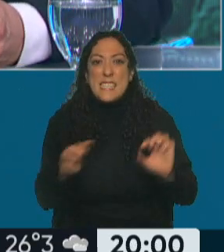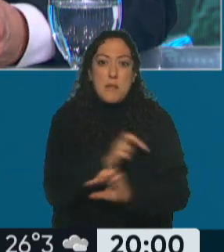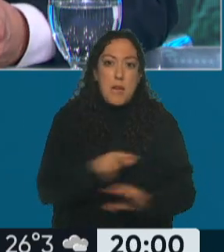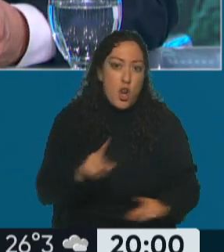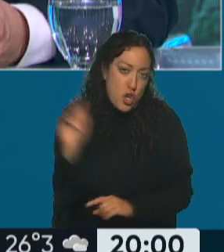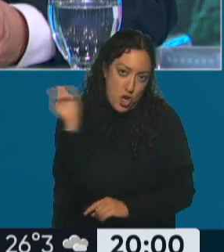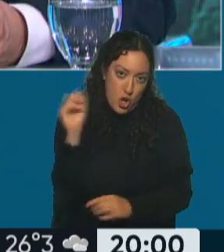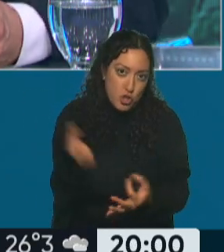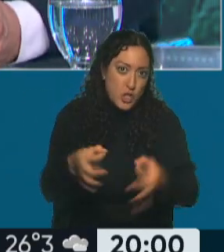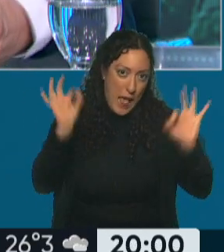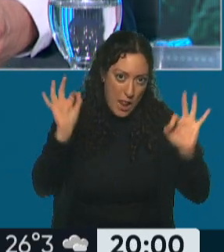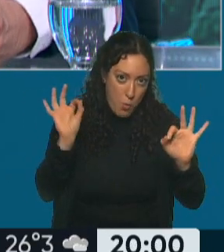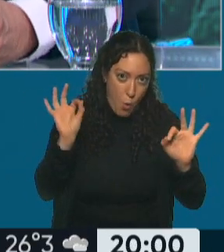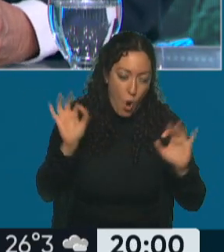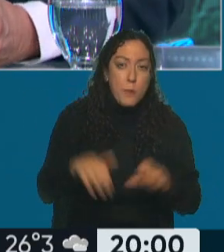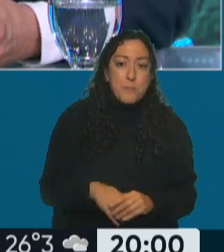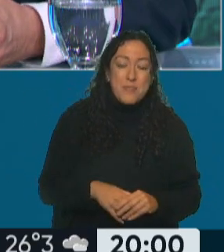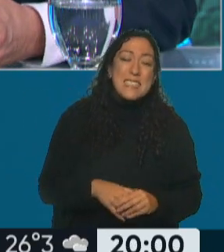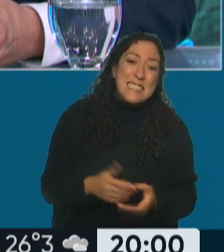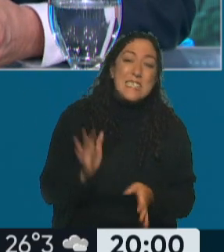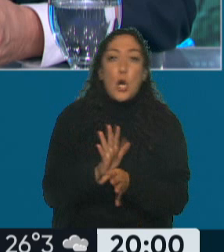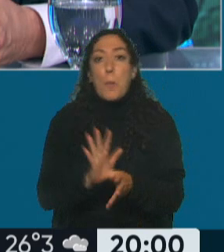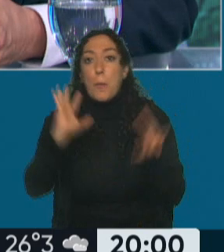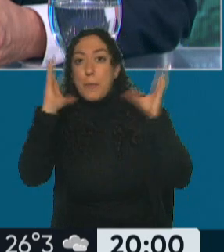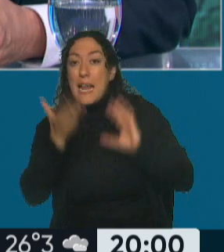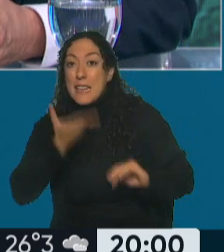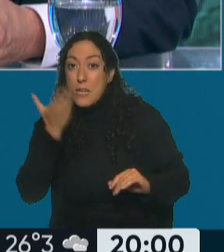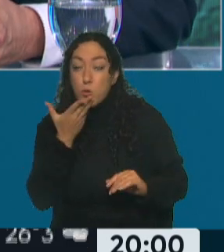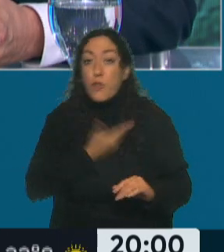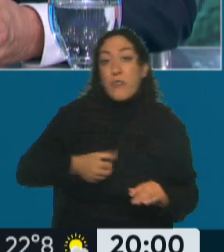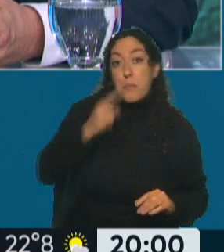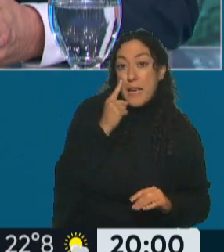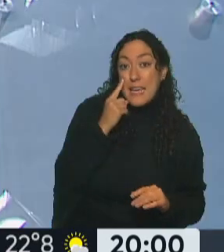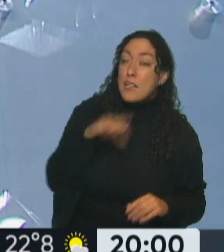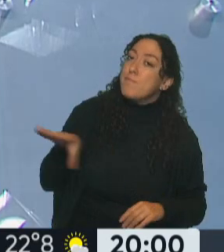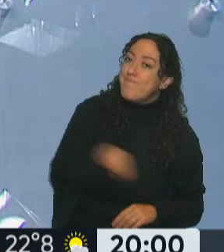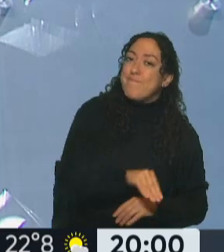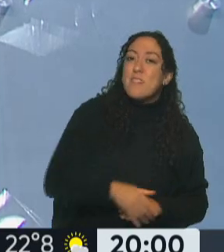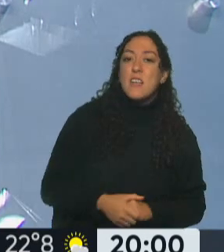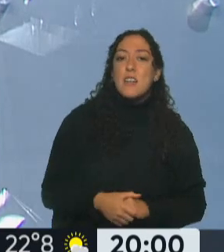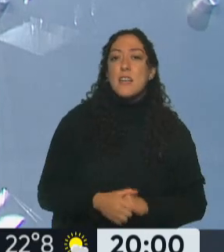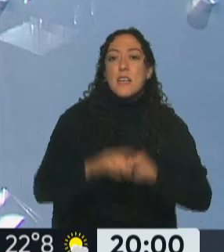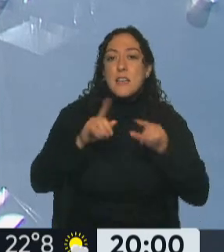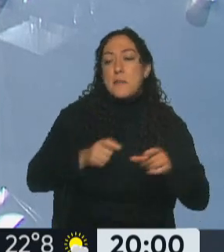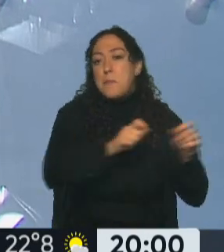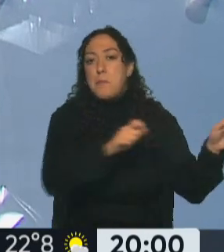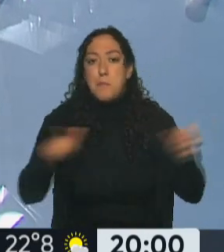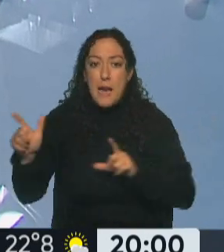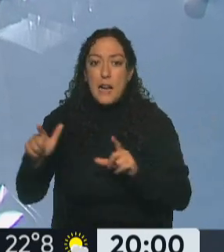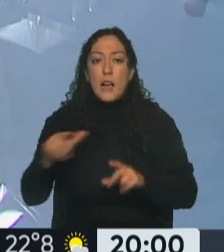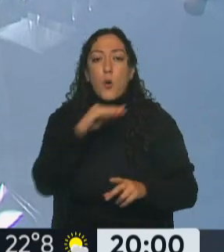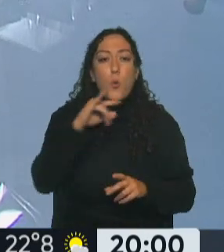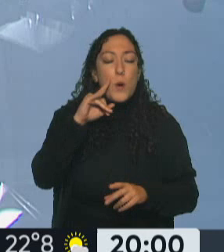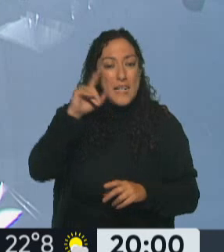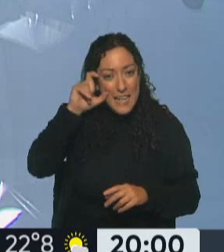Internacional toma prácticamente el mismo discurso de Milei y lo hace suyo. En este momento. En otra declaración importante, lo vemos en la placa de Juli Kozak, la vocera